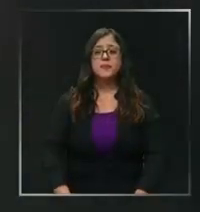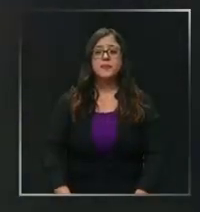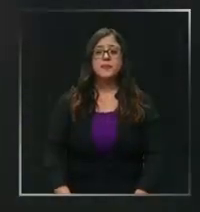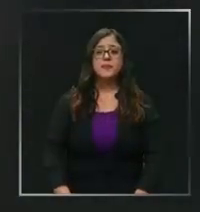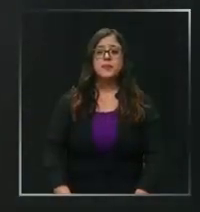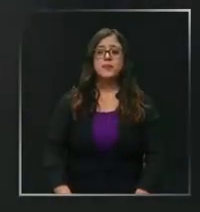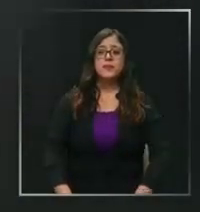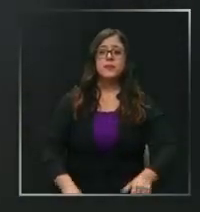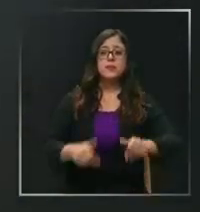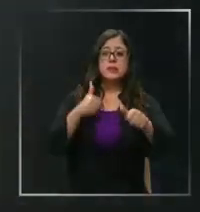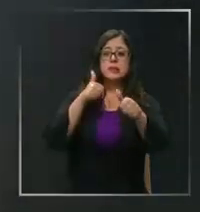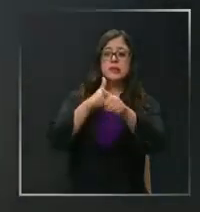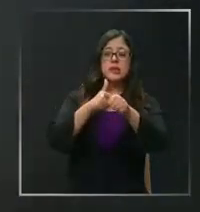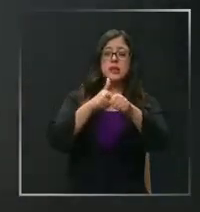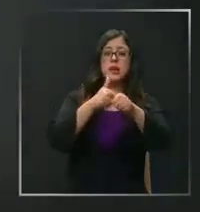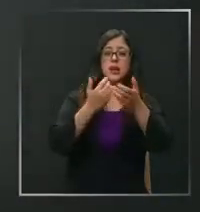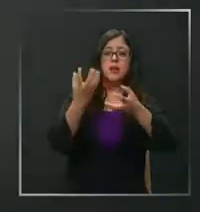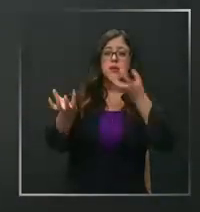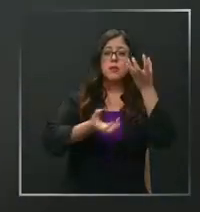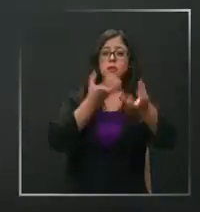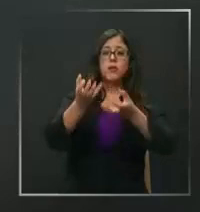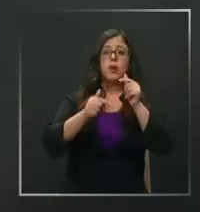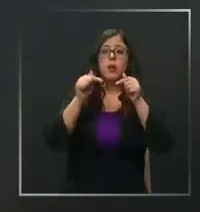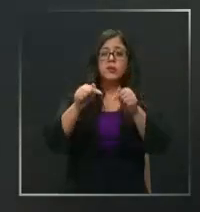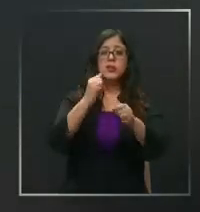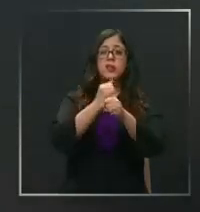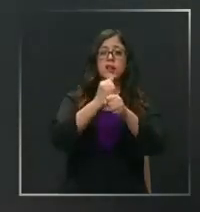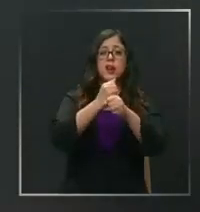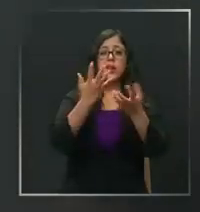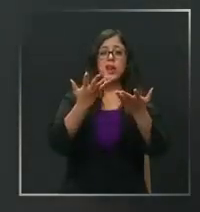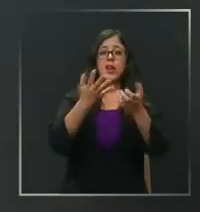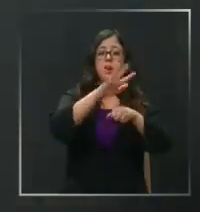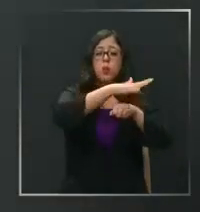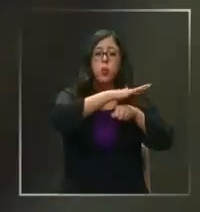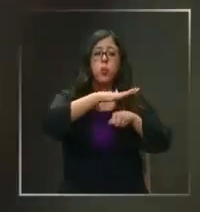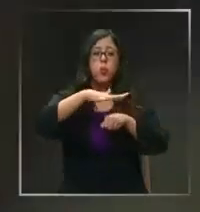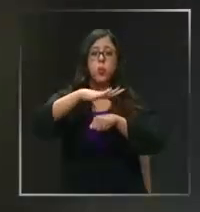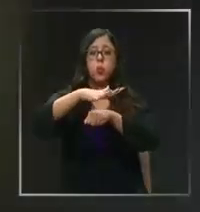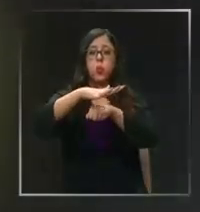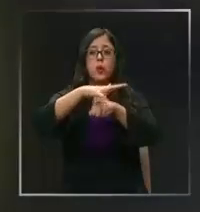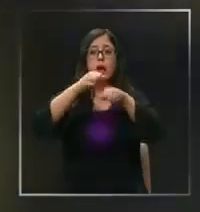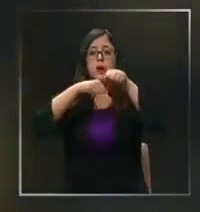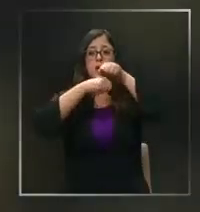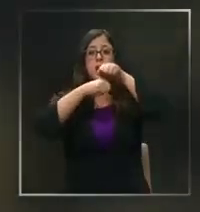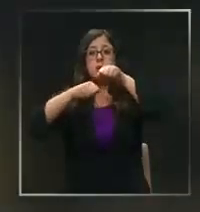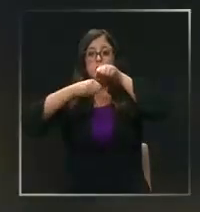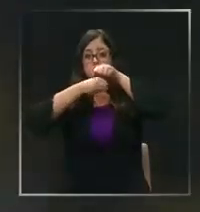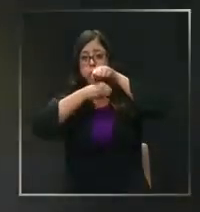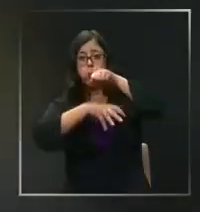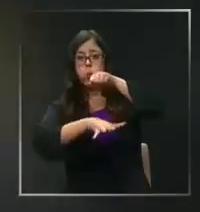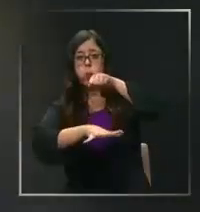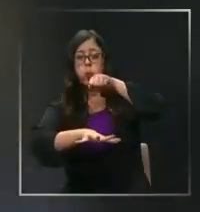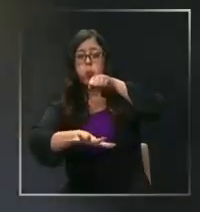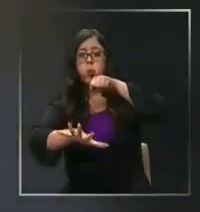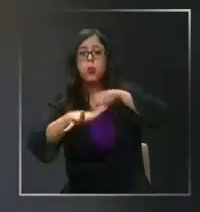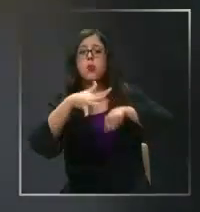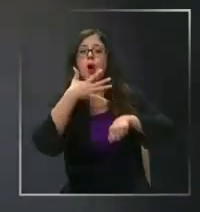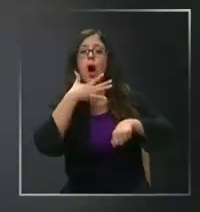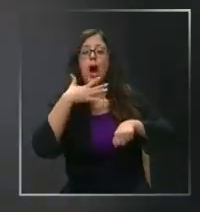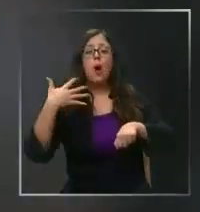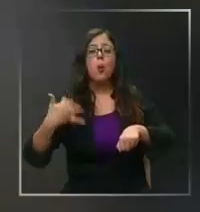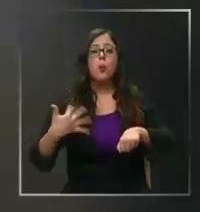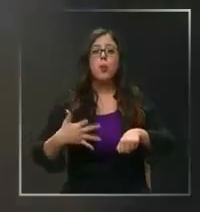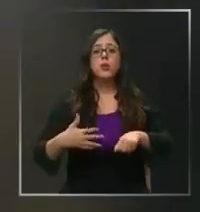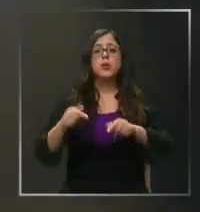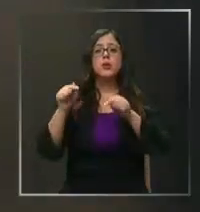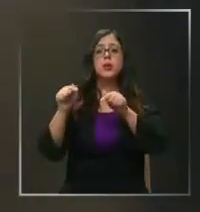Así de cerca al fuego, así trabajan los equipos de emergencia. En helicópteros combaten las llamas con lo más importante, el agua. Recurso